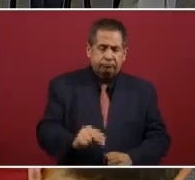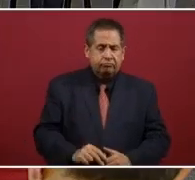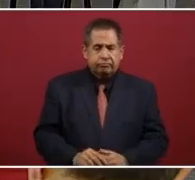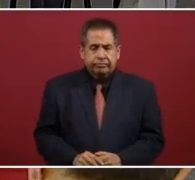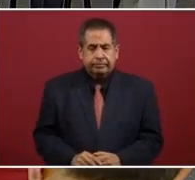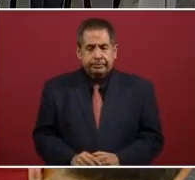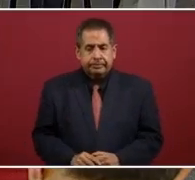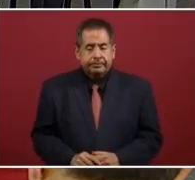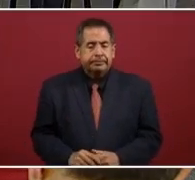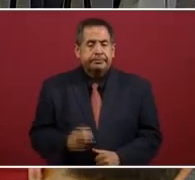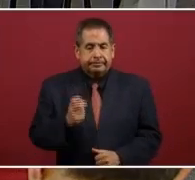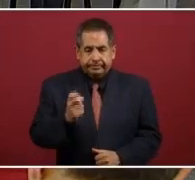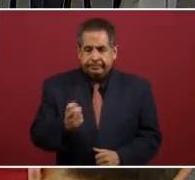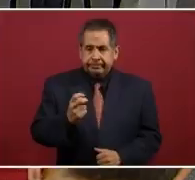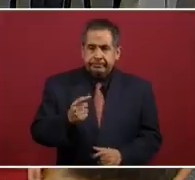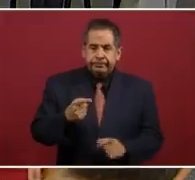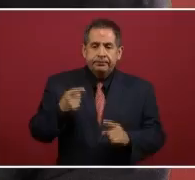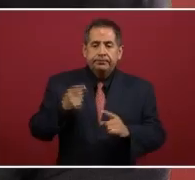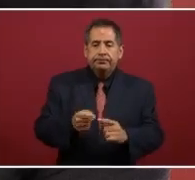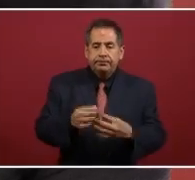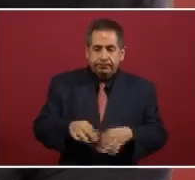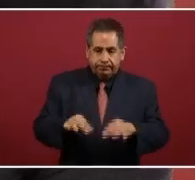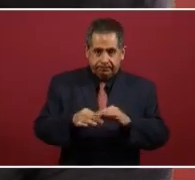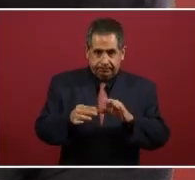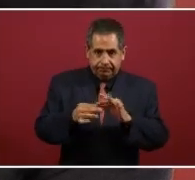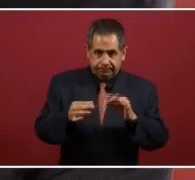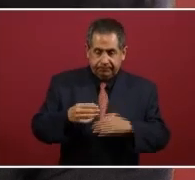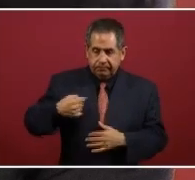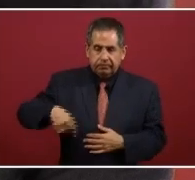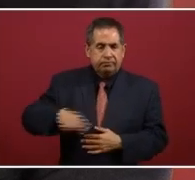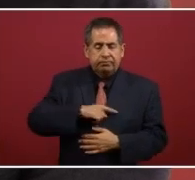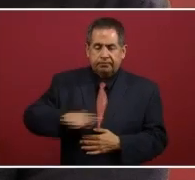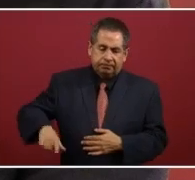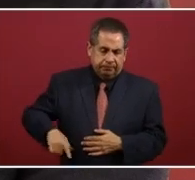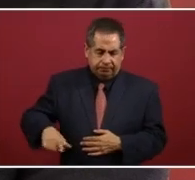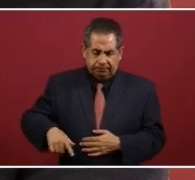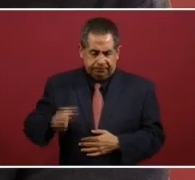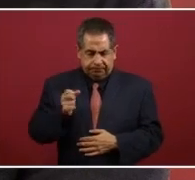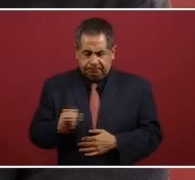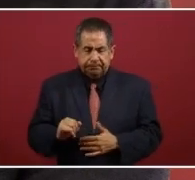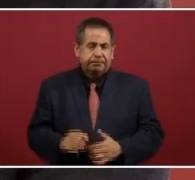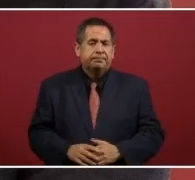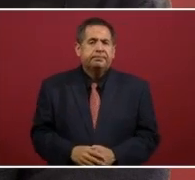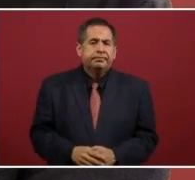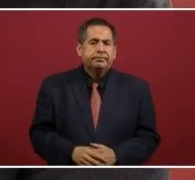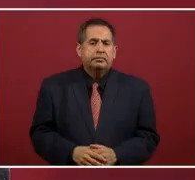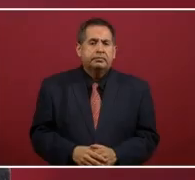Ese es un distintivo de nuestro gobierno.